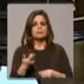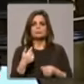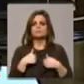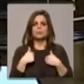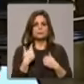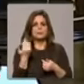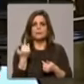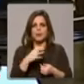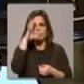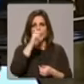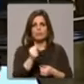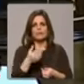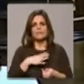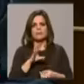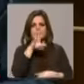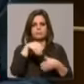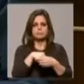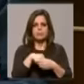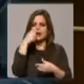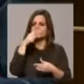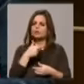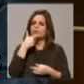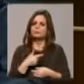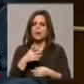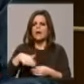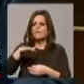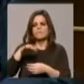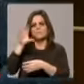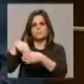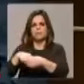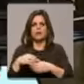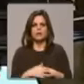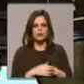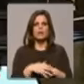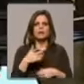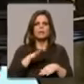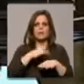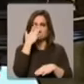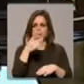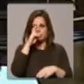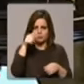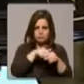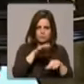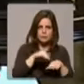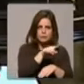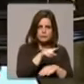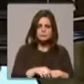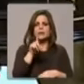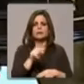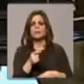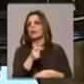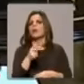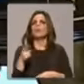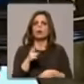sido apropiarse de los méritos ajenos. Es gracias a la bajada del precio del petróleo. También tiene que ver con la depreciación del euro y tiene que ver